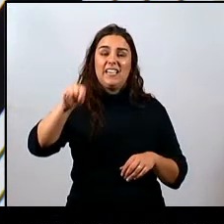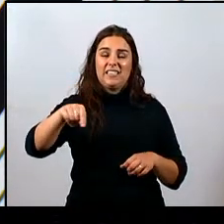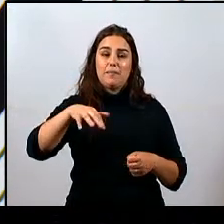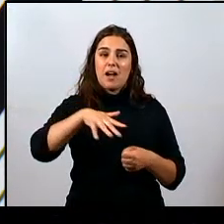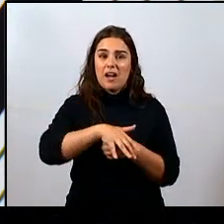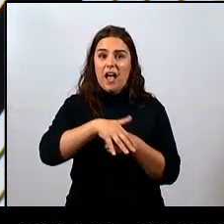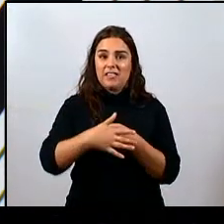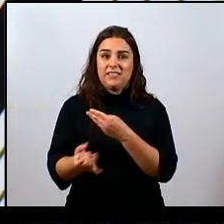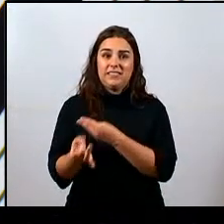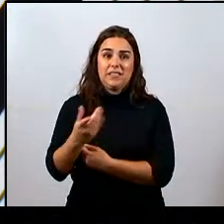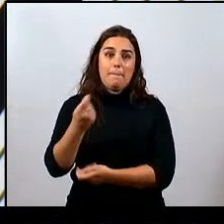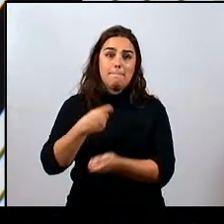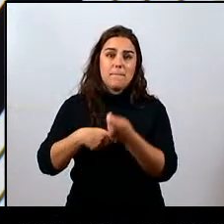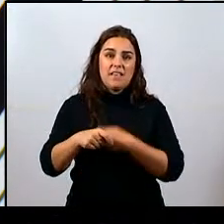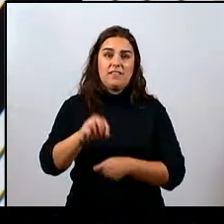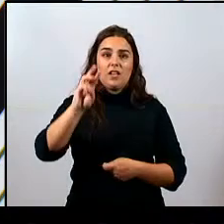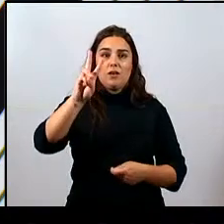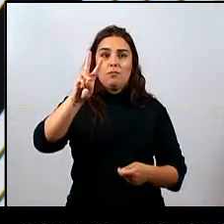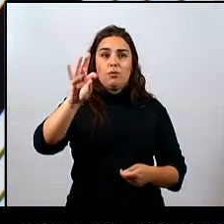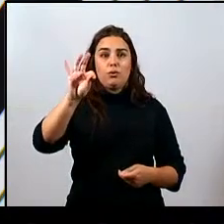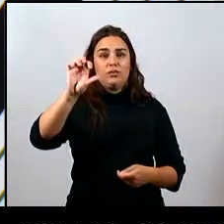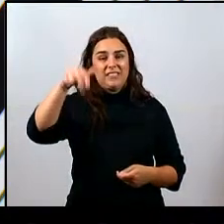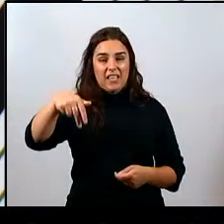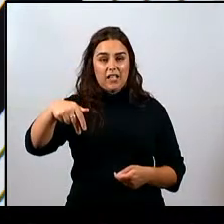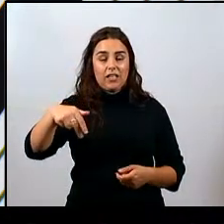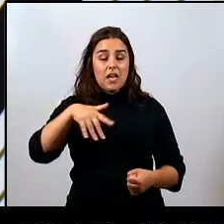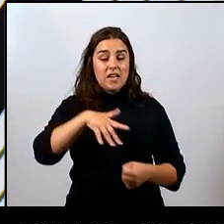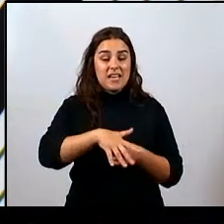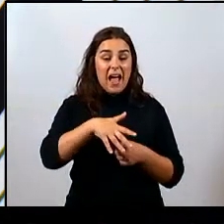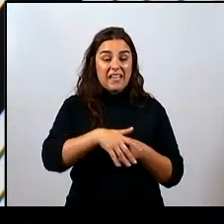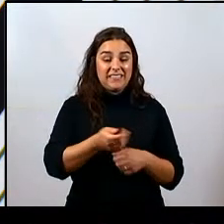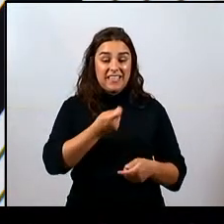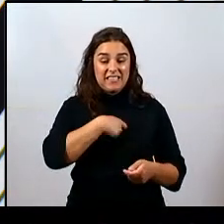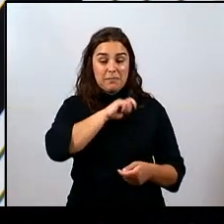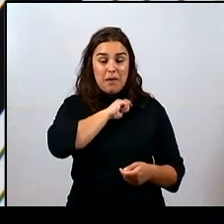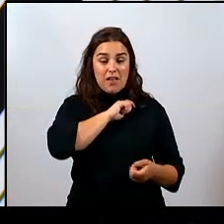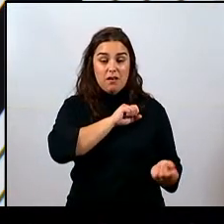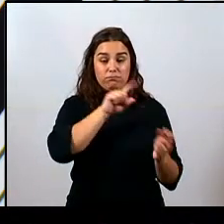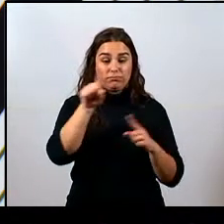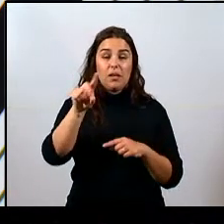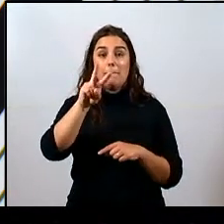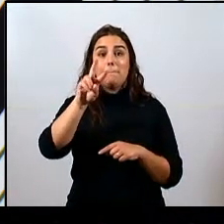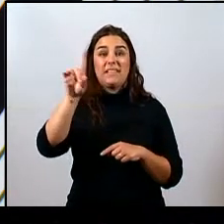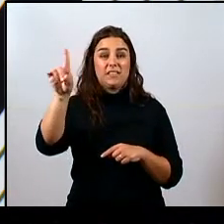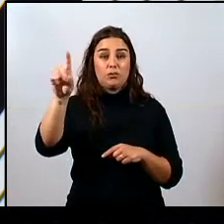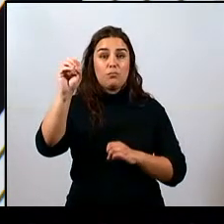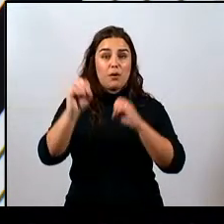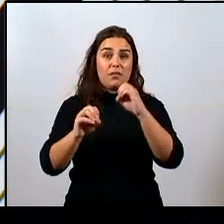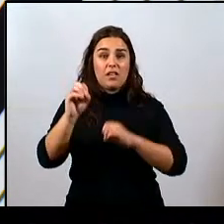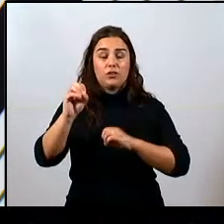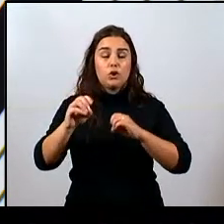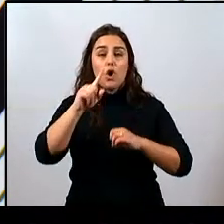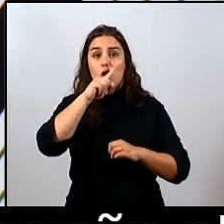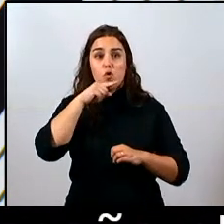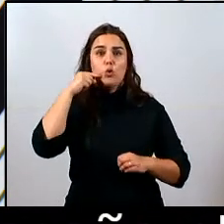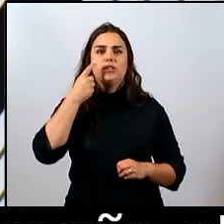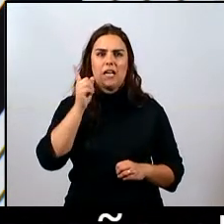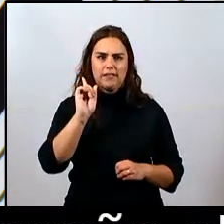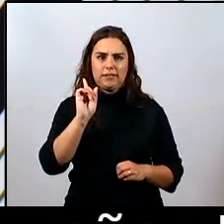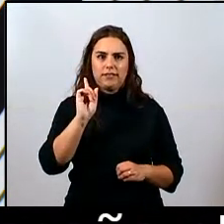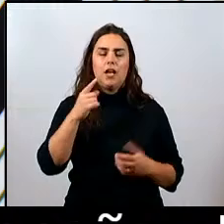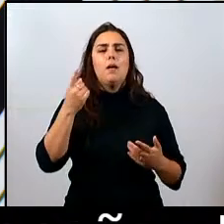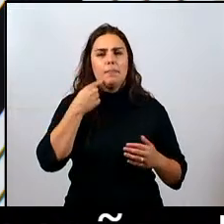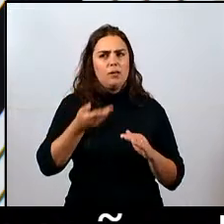Putin. Es decir, de todo el gas que importa España, el 21% es gas ruso y subiendo. Luego, esto es